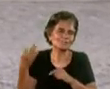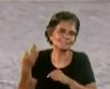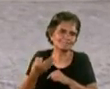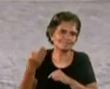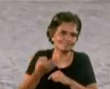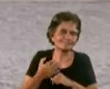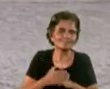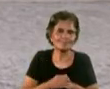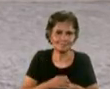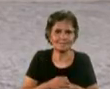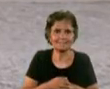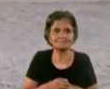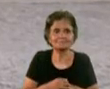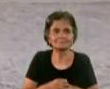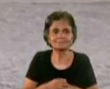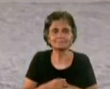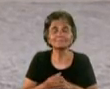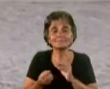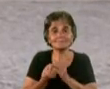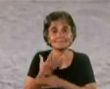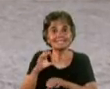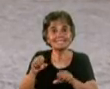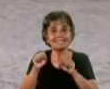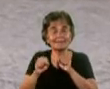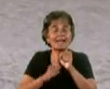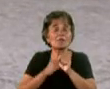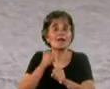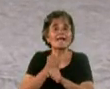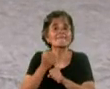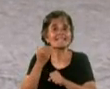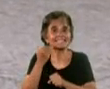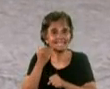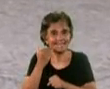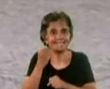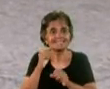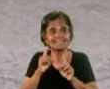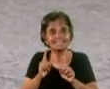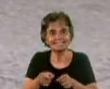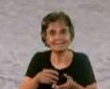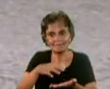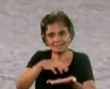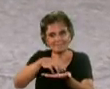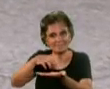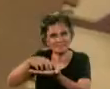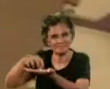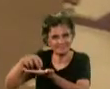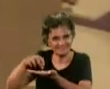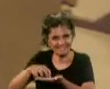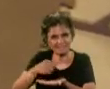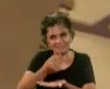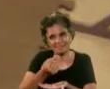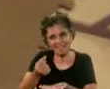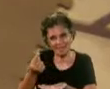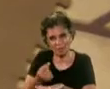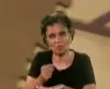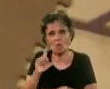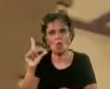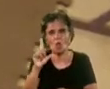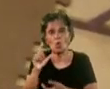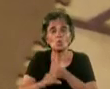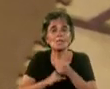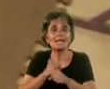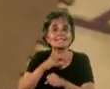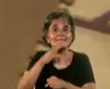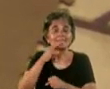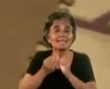del vecino desde muy temprano, hora de las tardes, y en cada uno de nuestros centros de la municipalidad. De lunes a viernes, desde